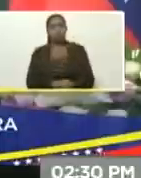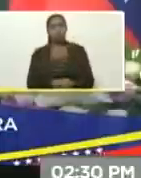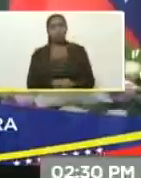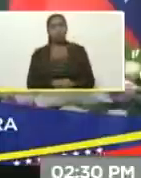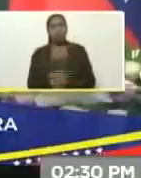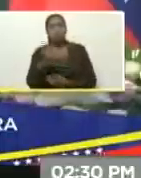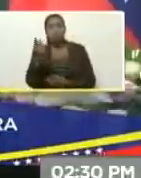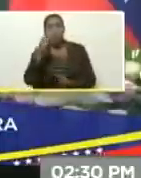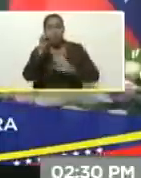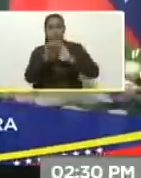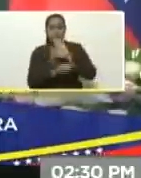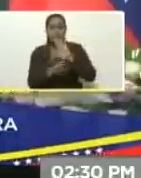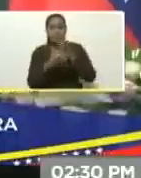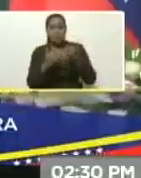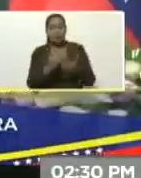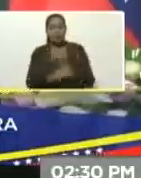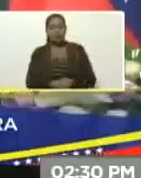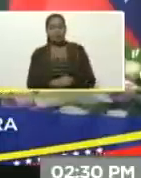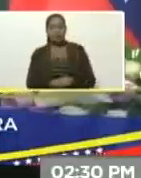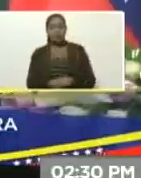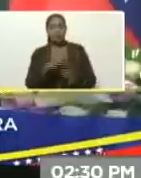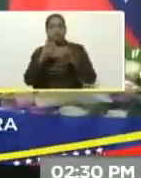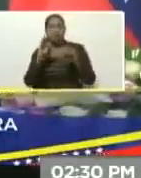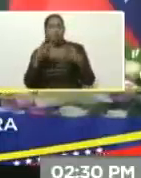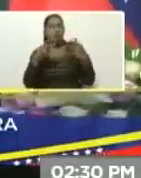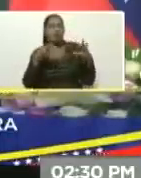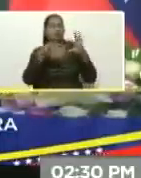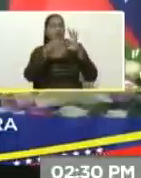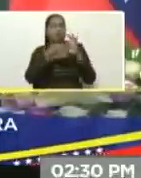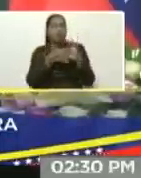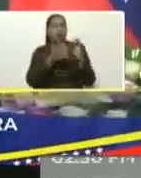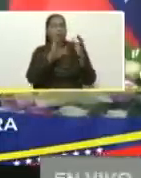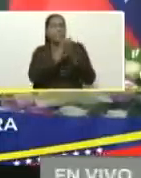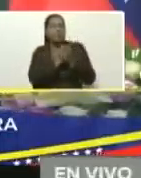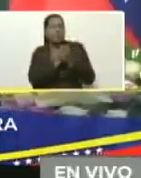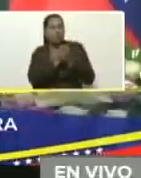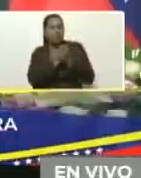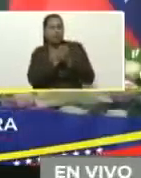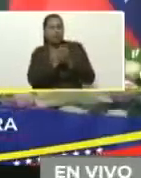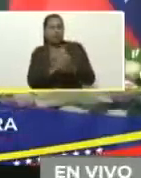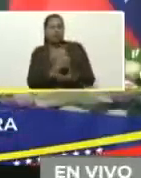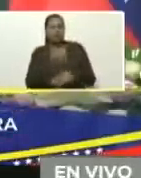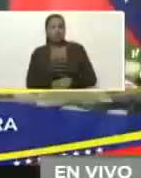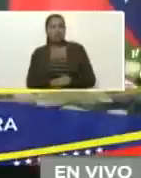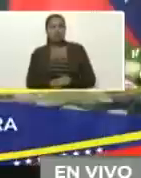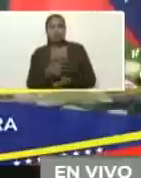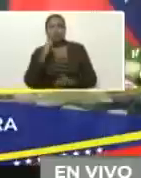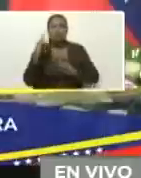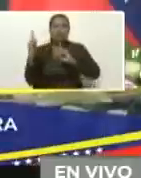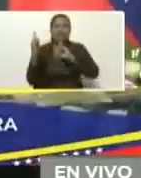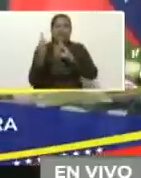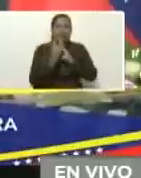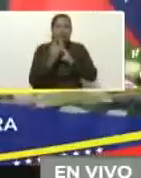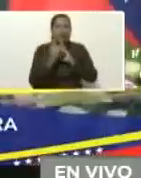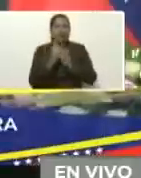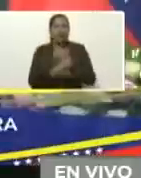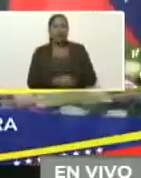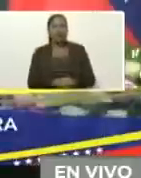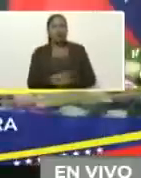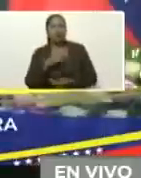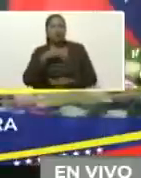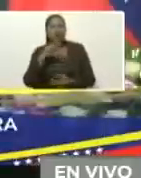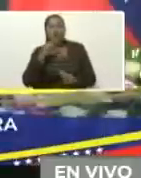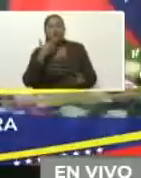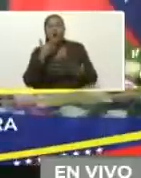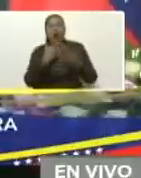su contenido como por su clima de amistad, de cercanía. Le agradezco a